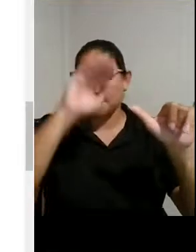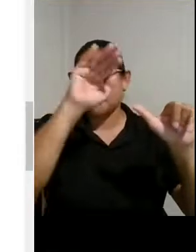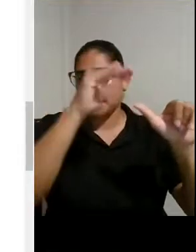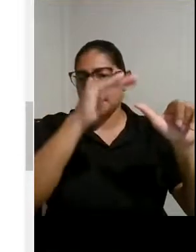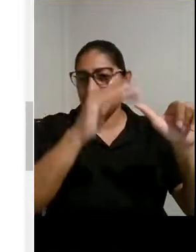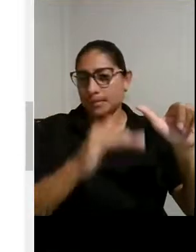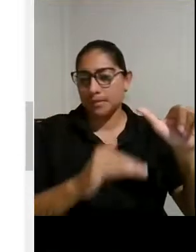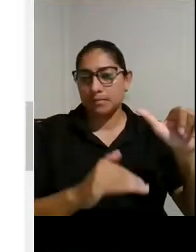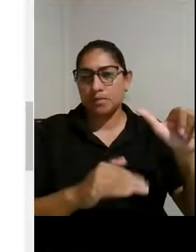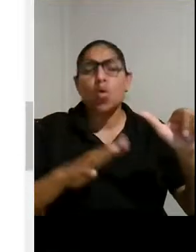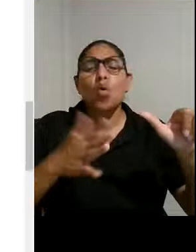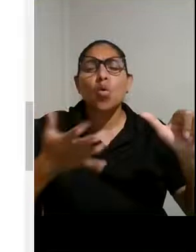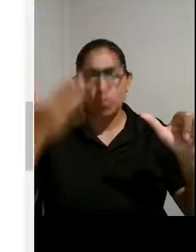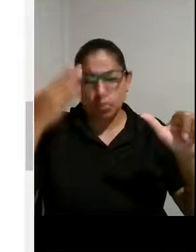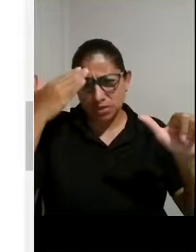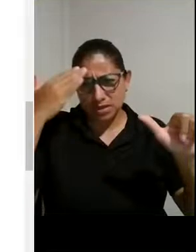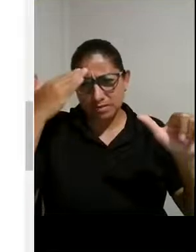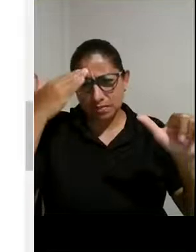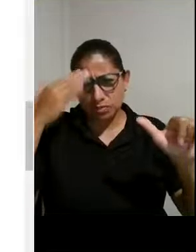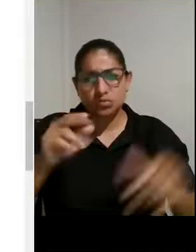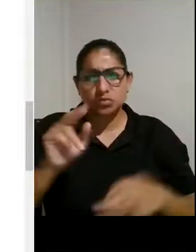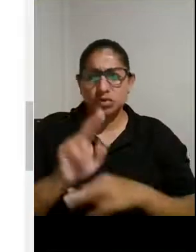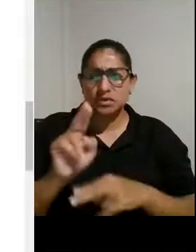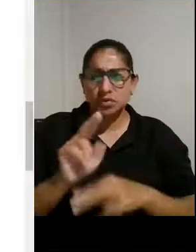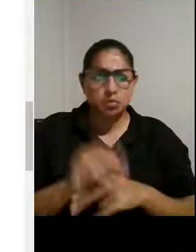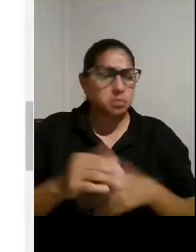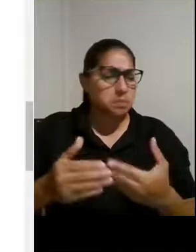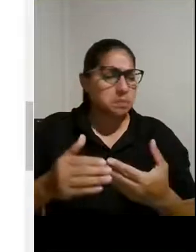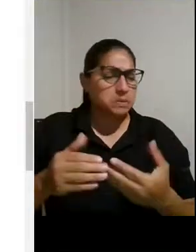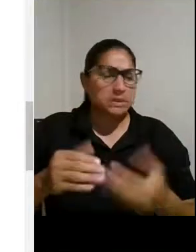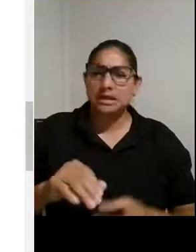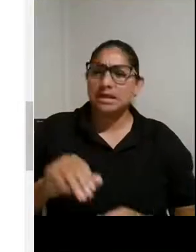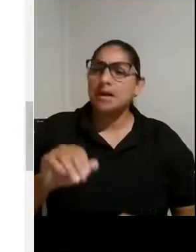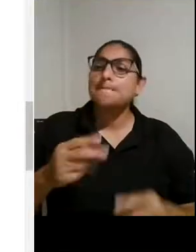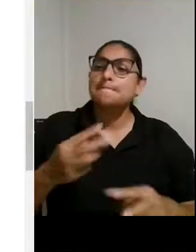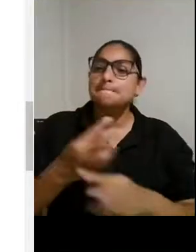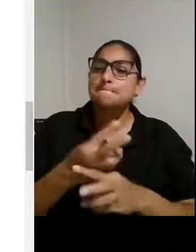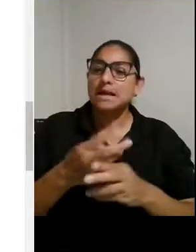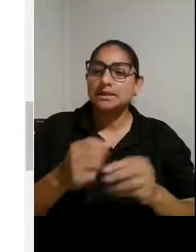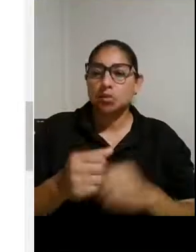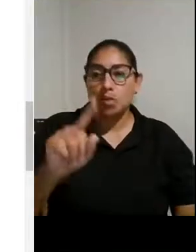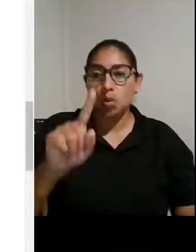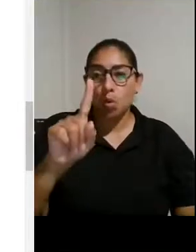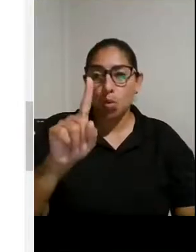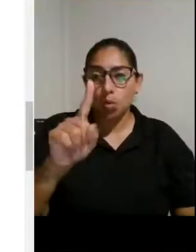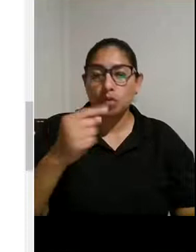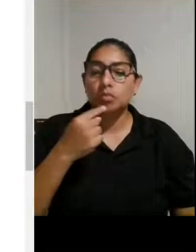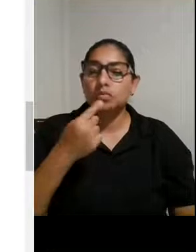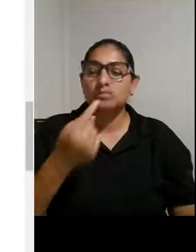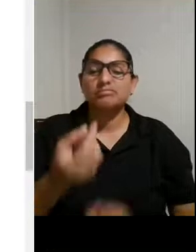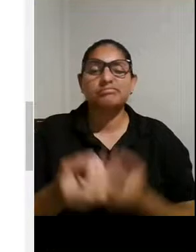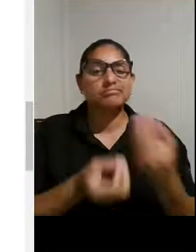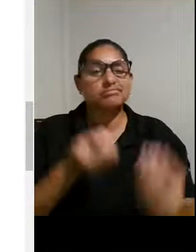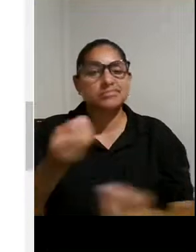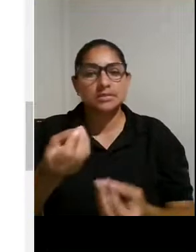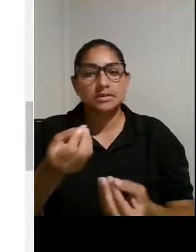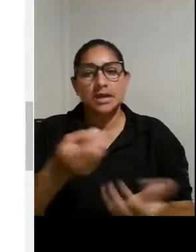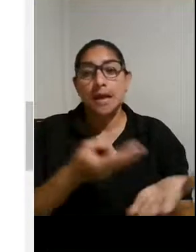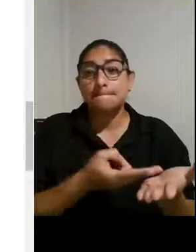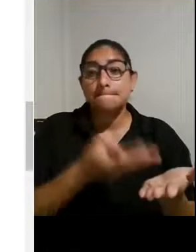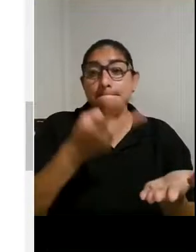¿Cómo calculábamos imágenes? Esto es de Mate 1. Para calcular imágenes, usted lo que hacía es tomar el valor de